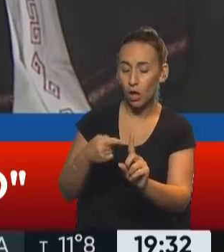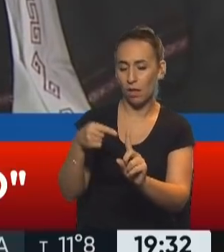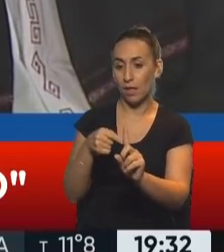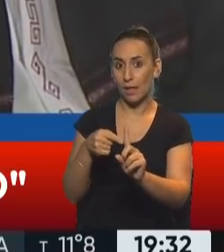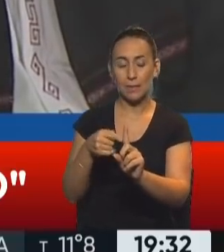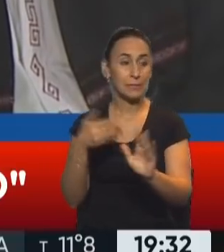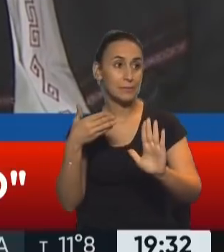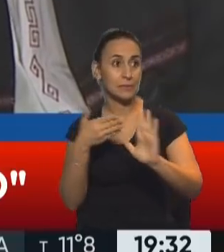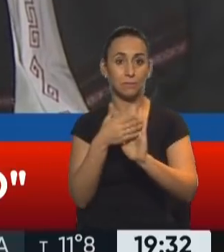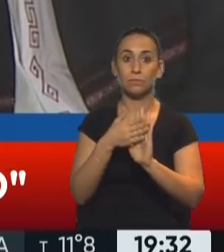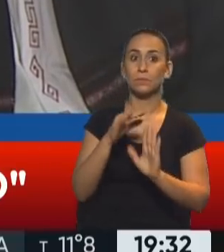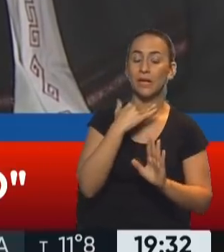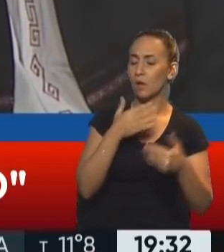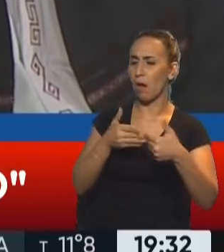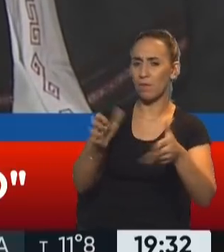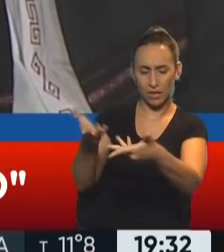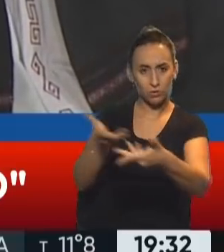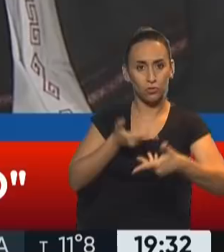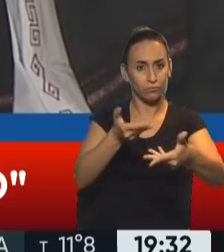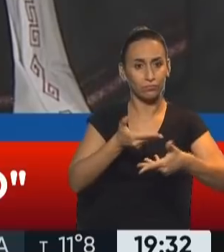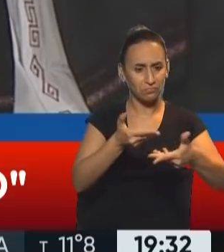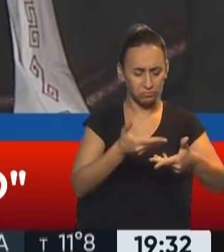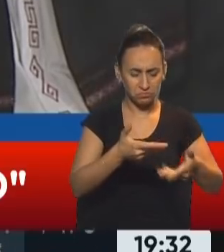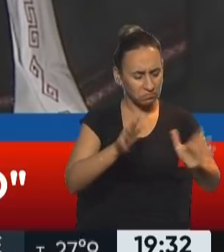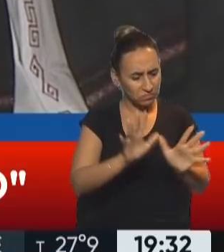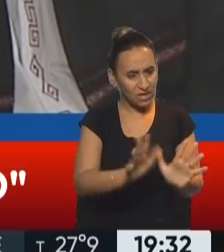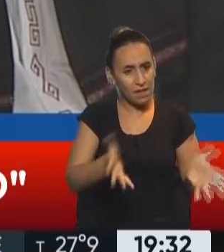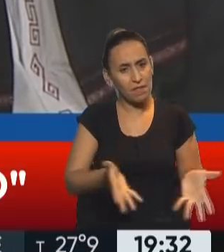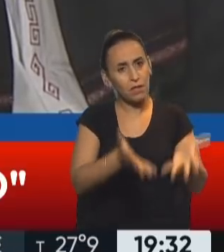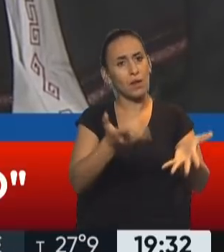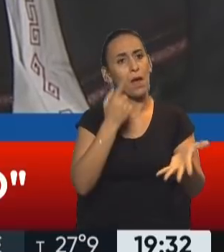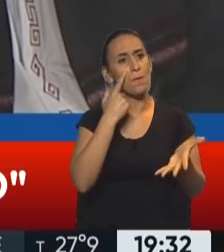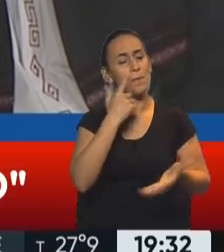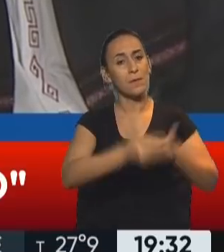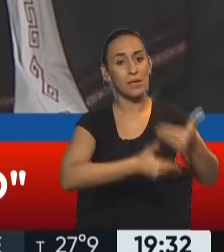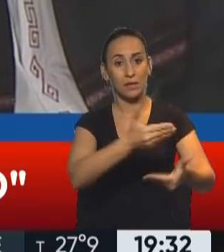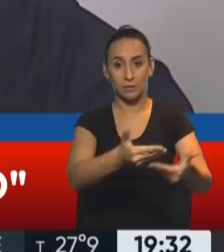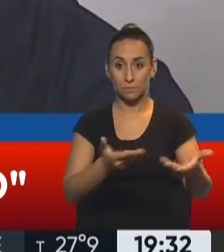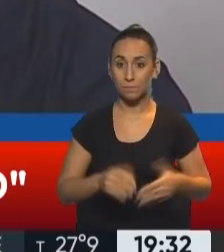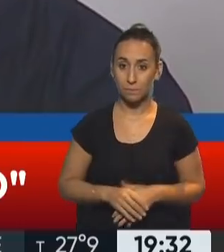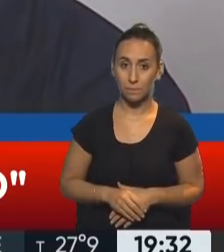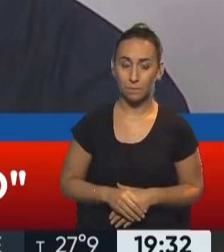vivir a los perseguidos. Ahí lo veo a Ricardo, que también estuvo en México aquellos años.